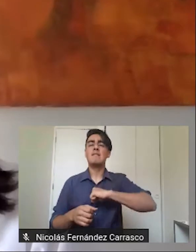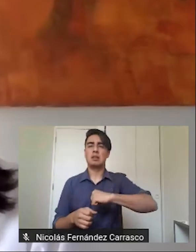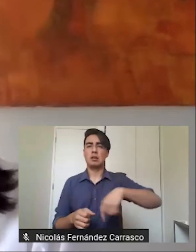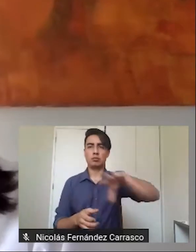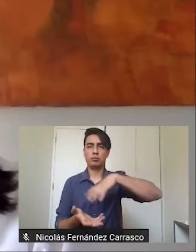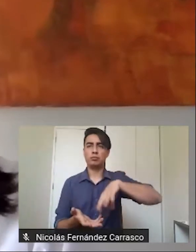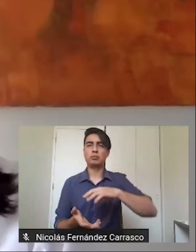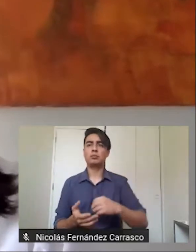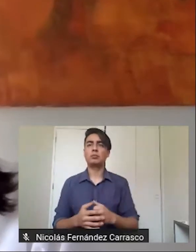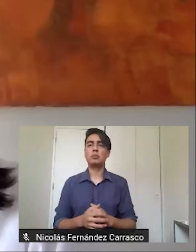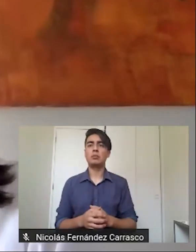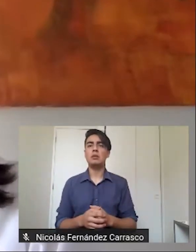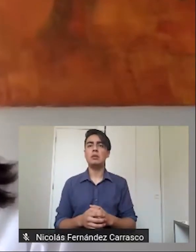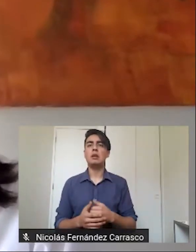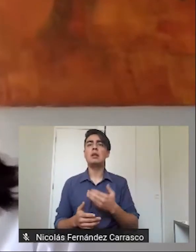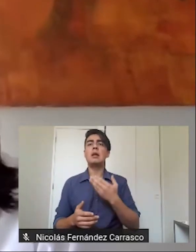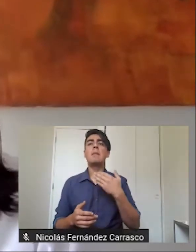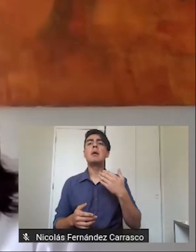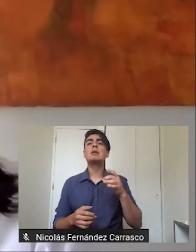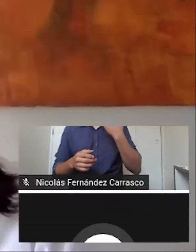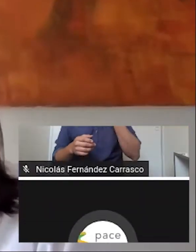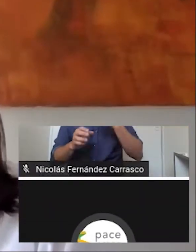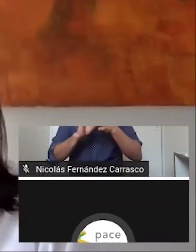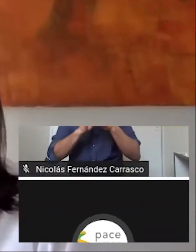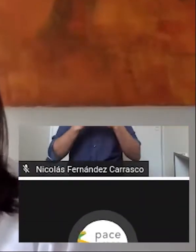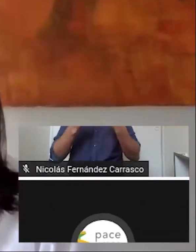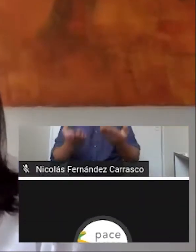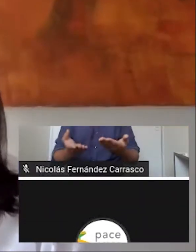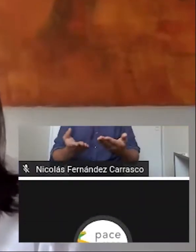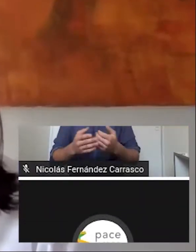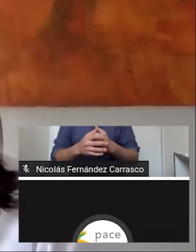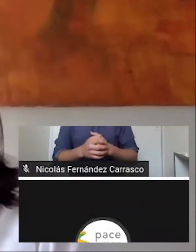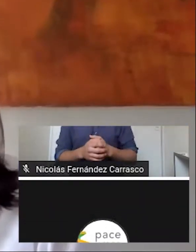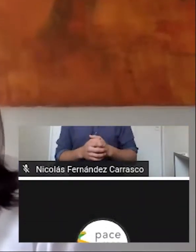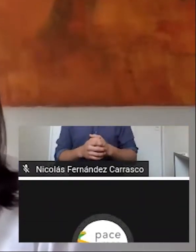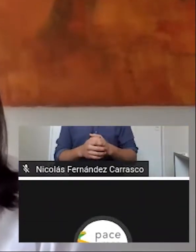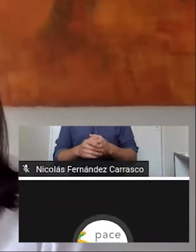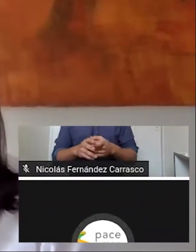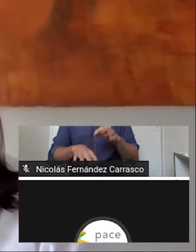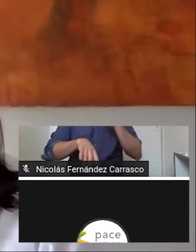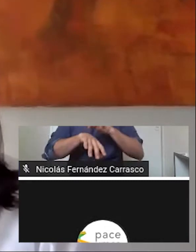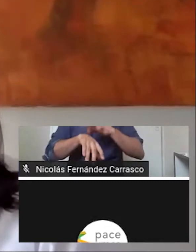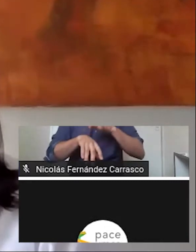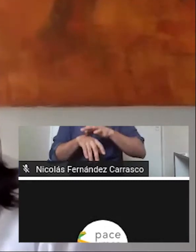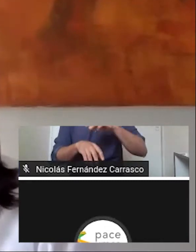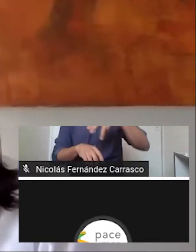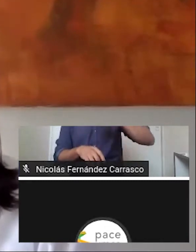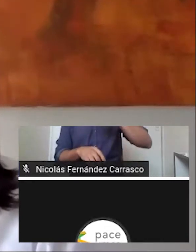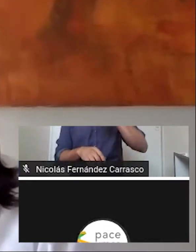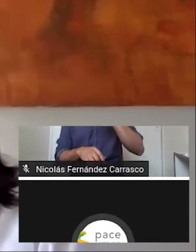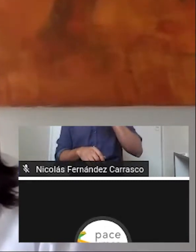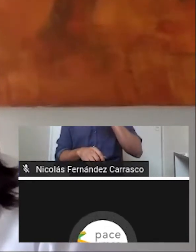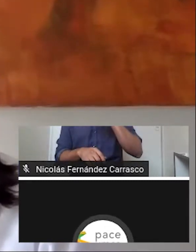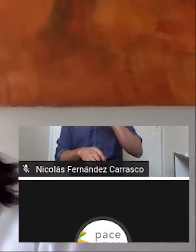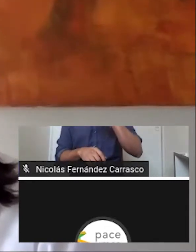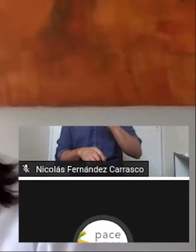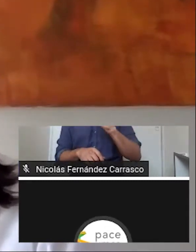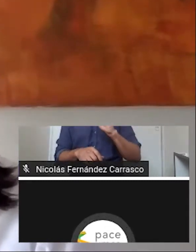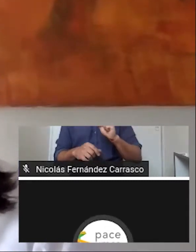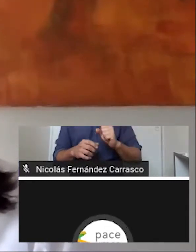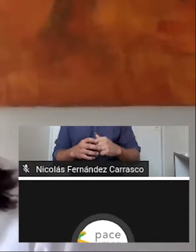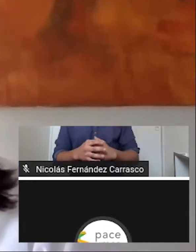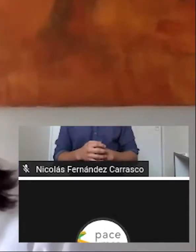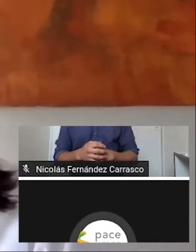para poder llevar adelante este seminario, al PASE, a su directora, y a Nieves Hernández y al equipo completo del